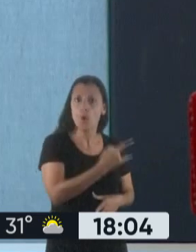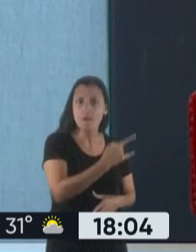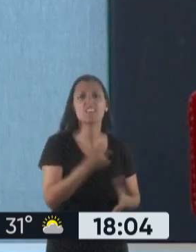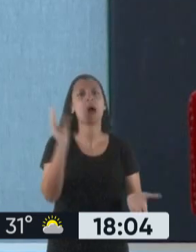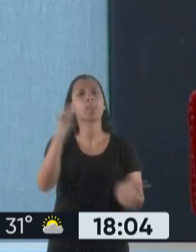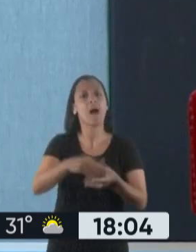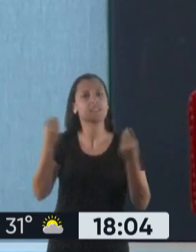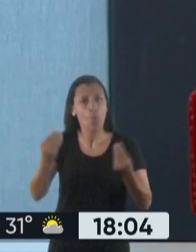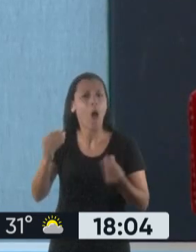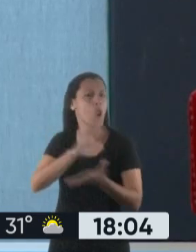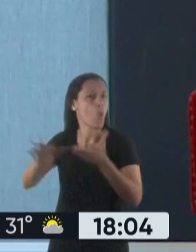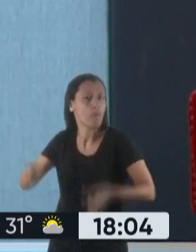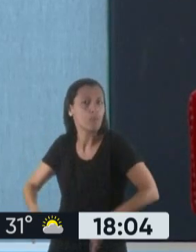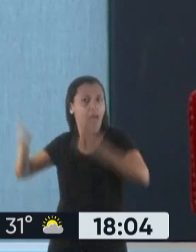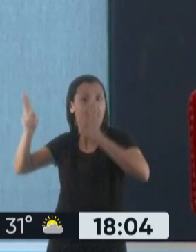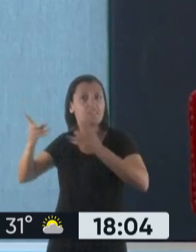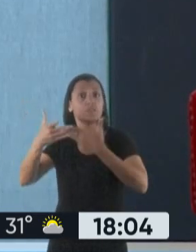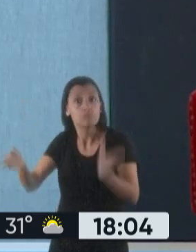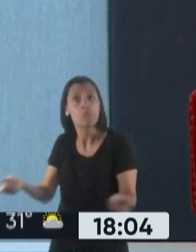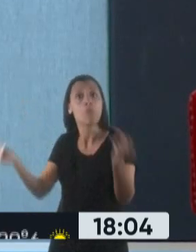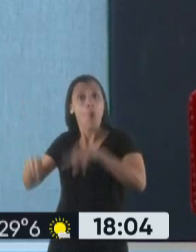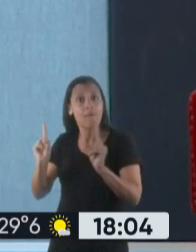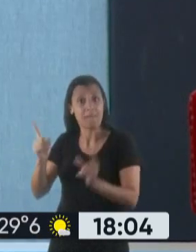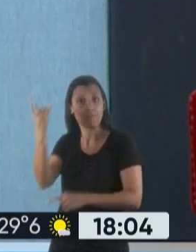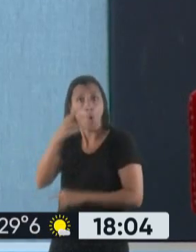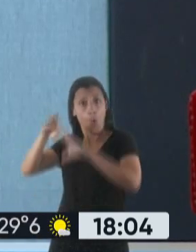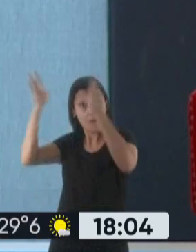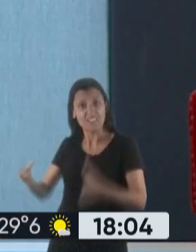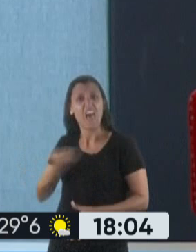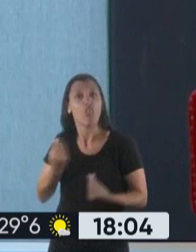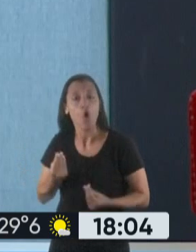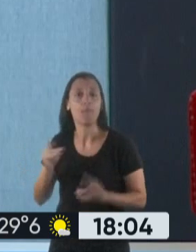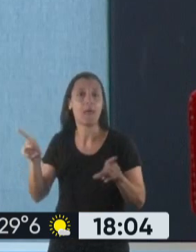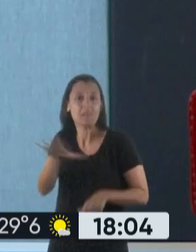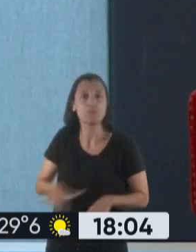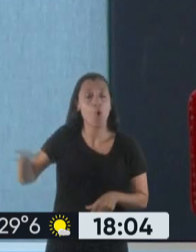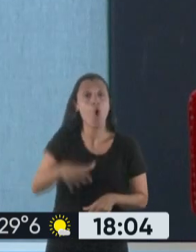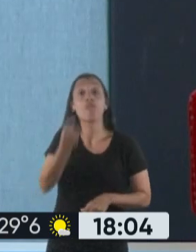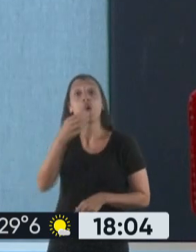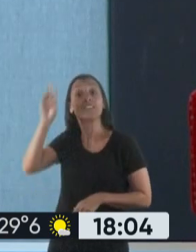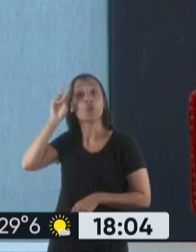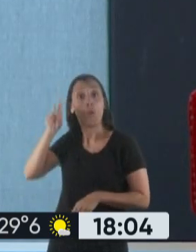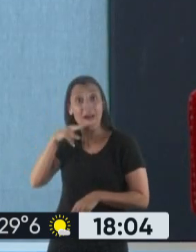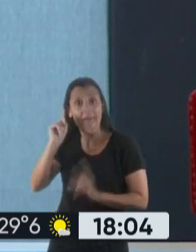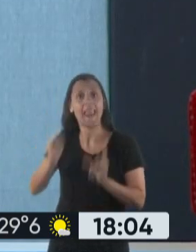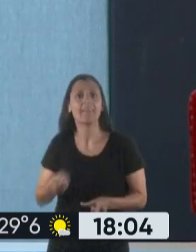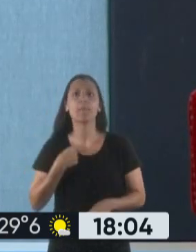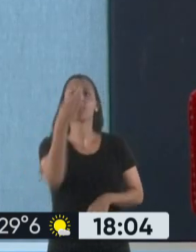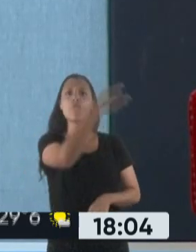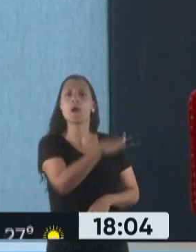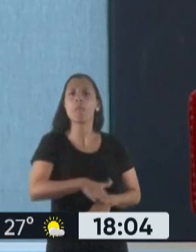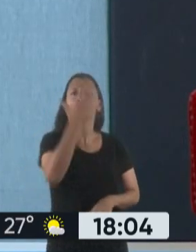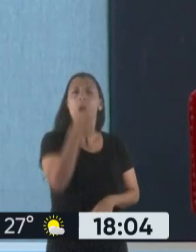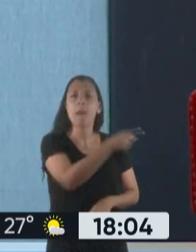Pusimos en marcha un nuevo edificio de la Universidad Arturo Jauretche en Florencio Varela. Fuimos a San Martín